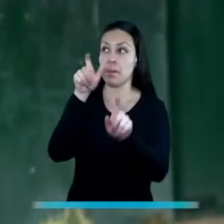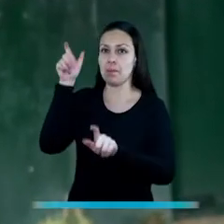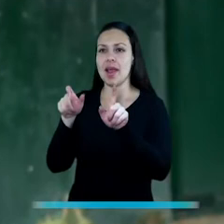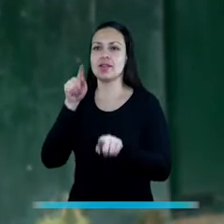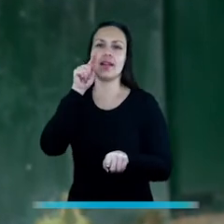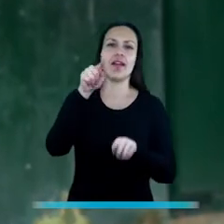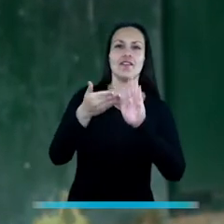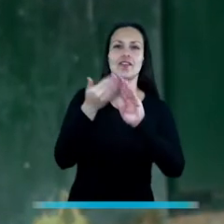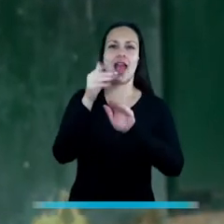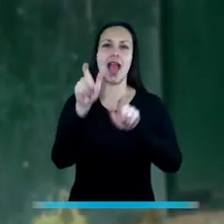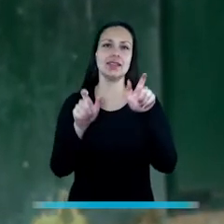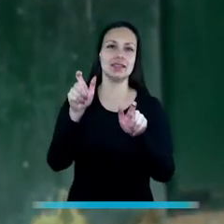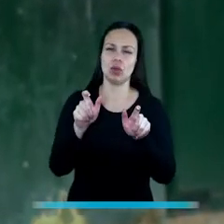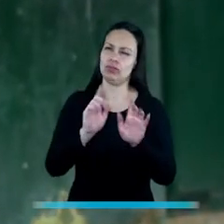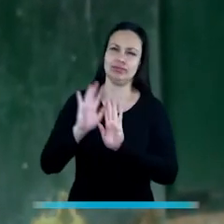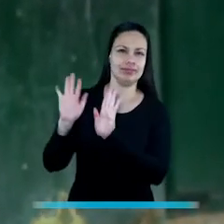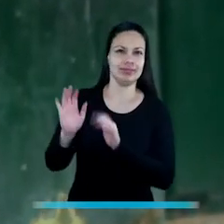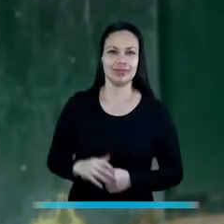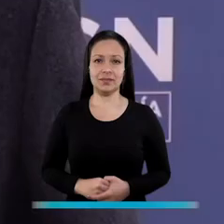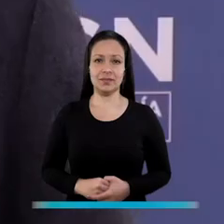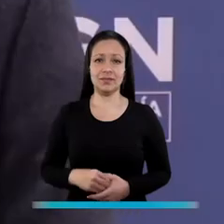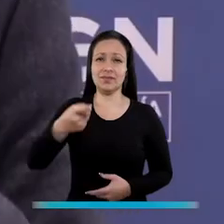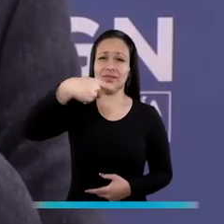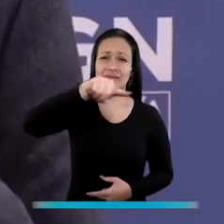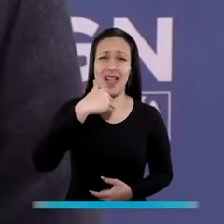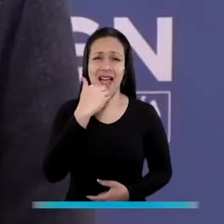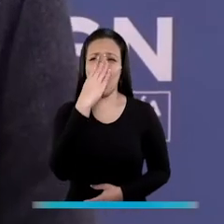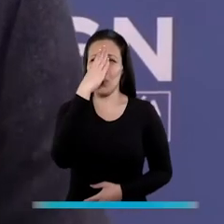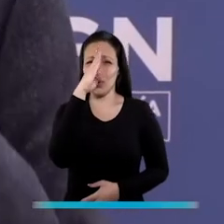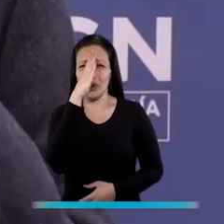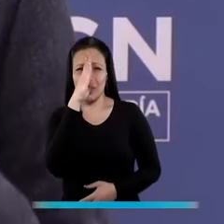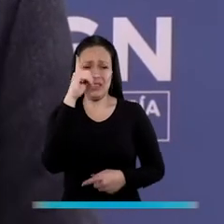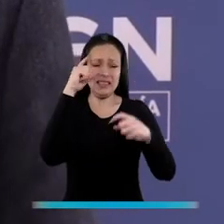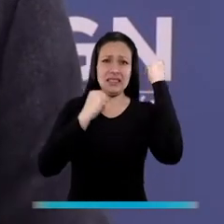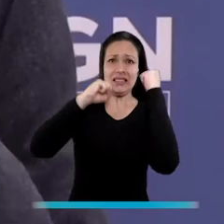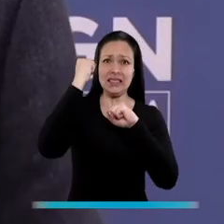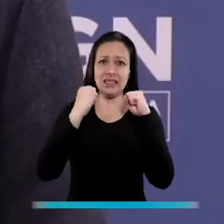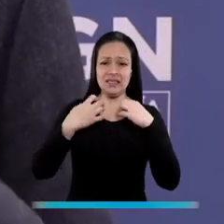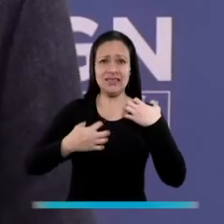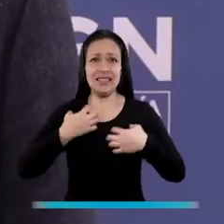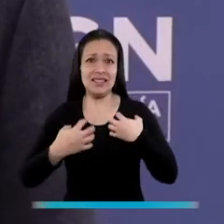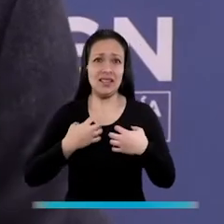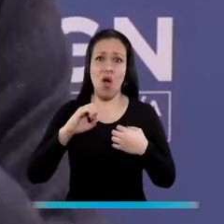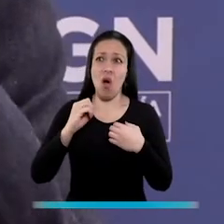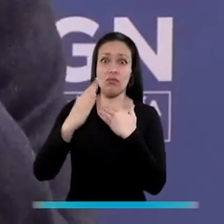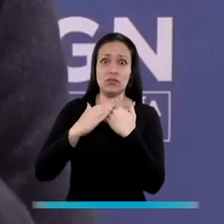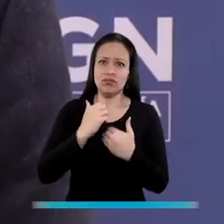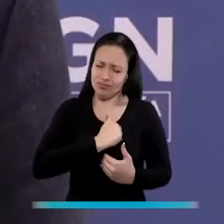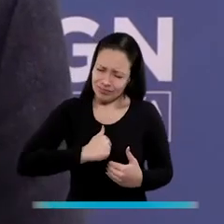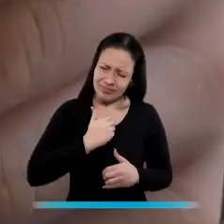el objetivo de los violadores de derechos en Colombia. Cualquier inquietud, cualquier preocupación, queja, reclamo, por